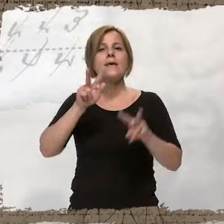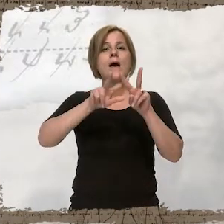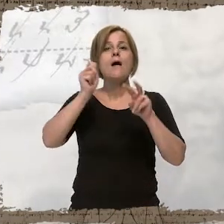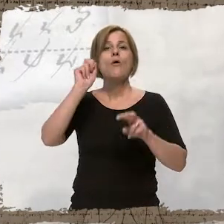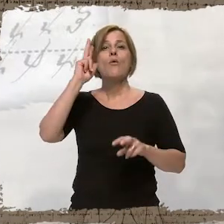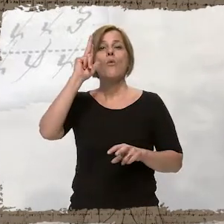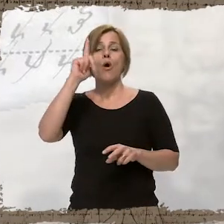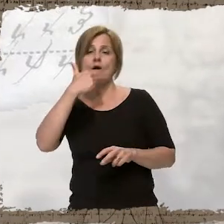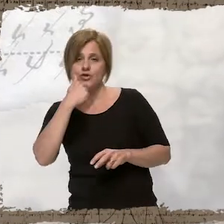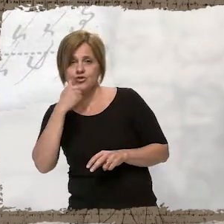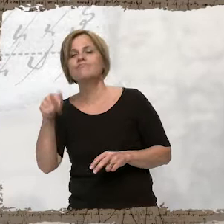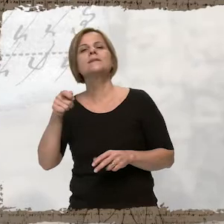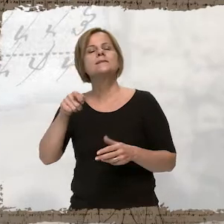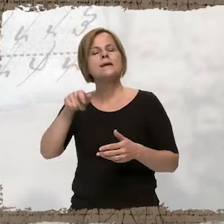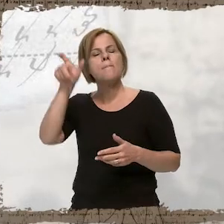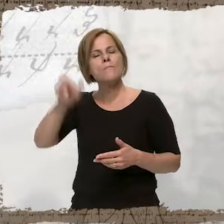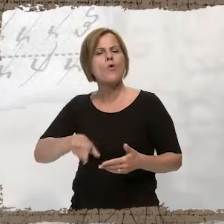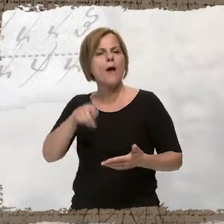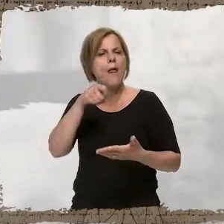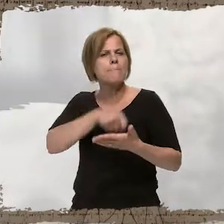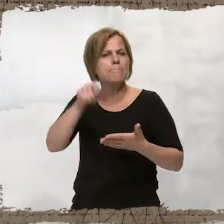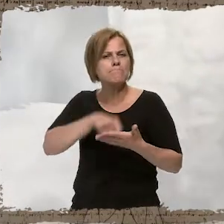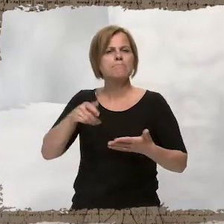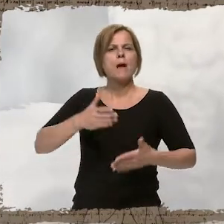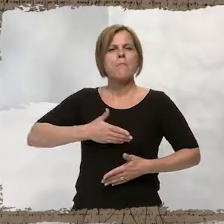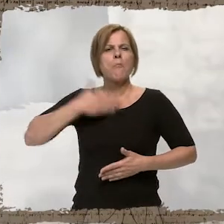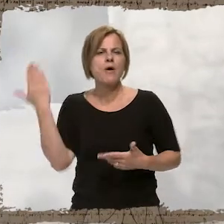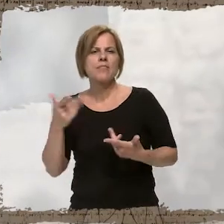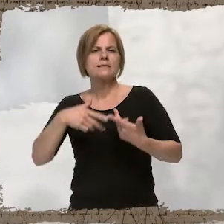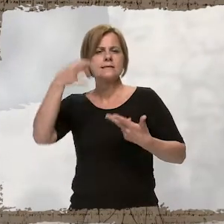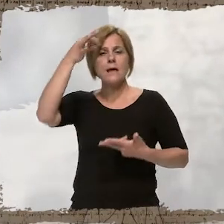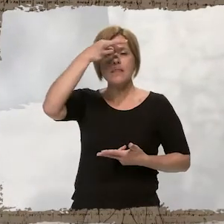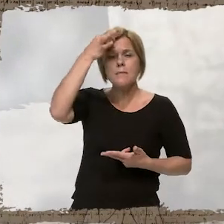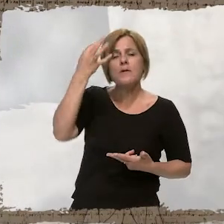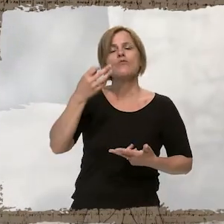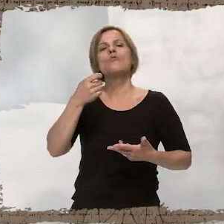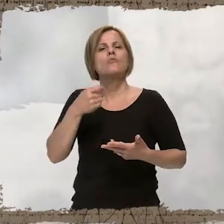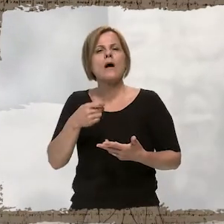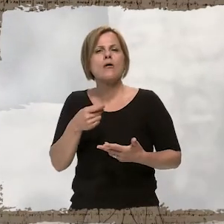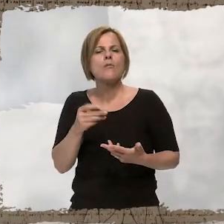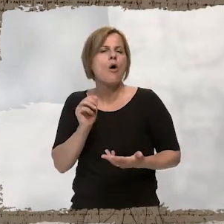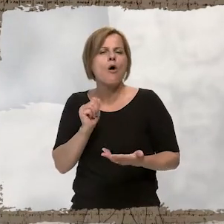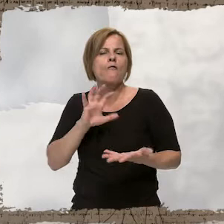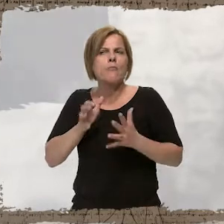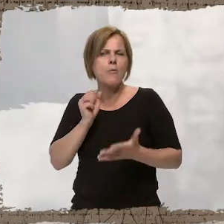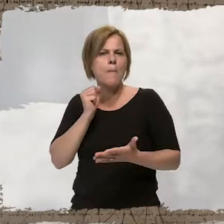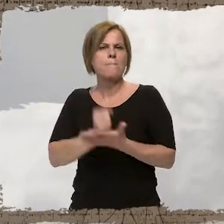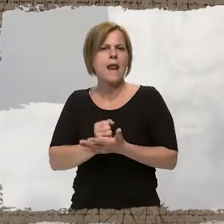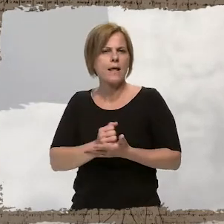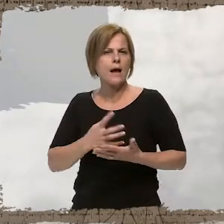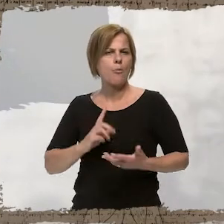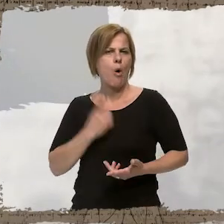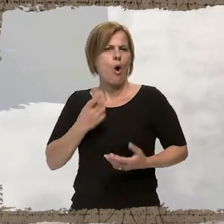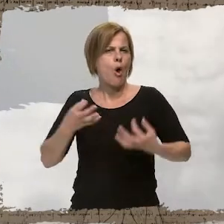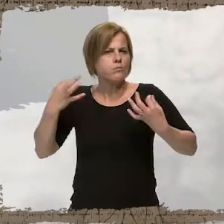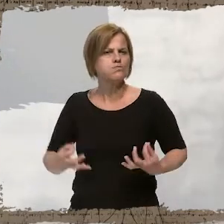maría elena walsh fue una poetisa escritora cantautora dramaturga y compositora argentina considerada como un mito